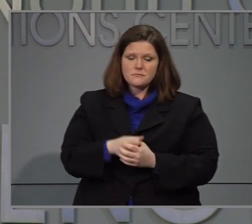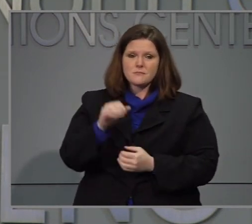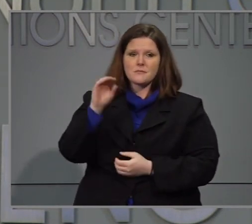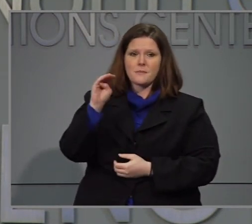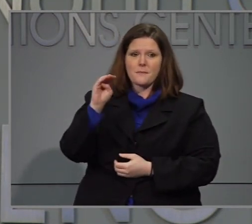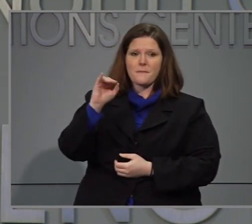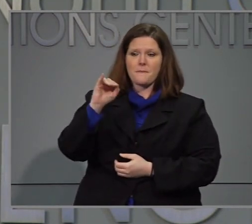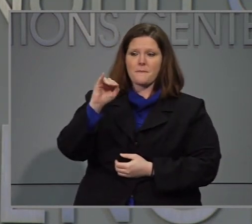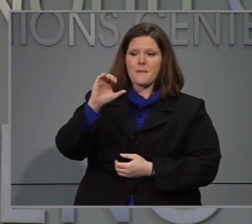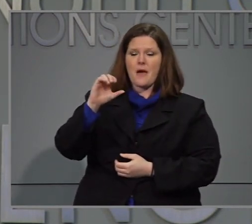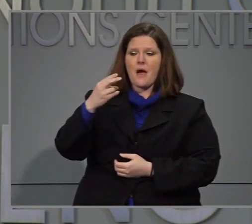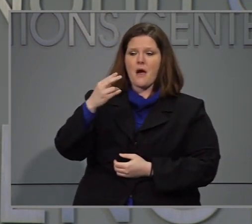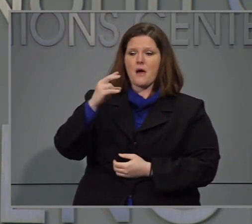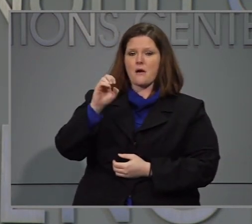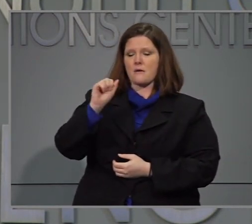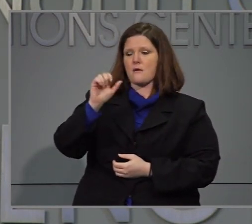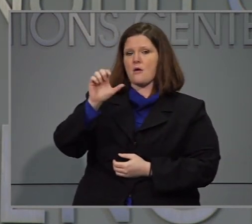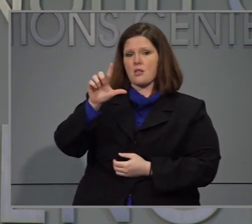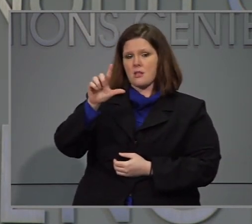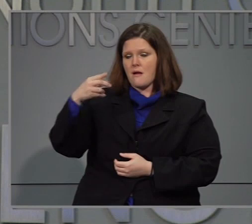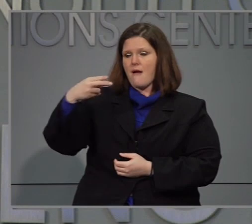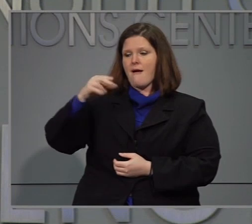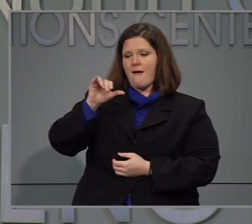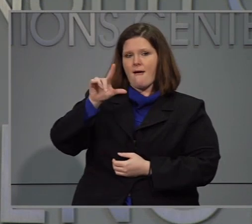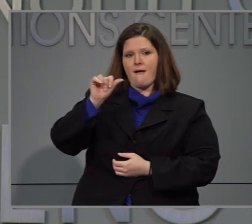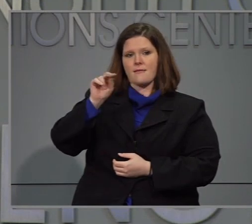Michael Hyland, de CBS 17.